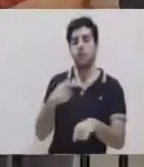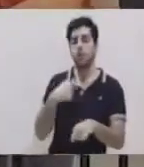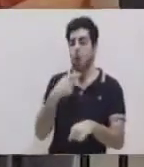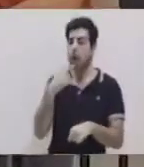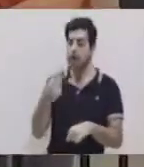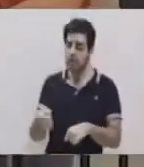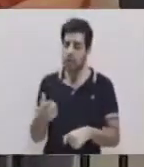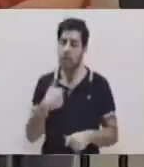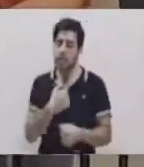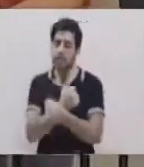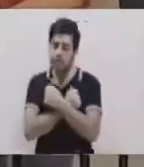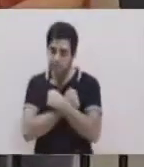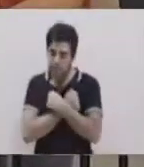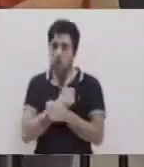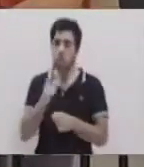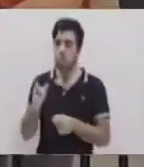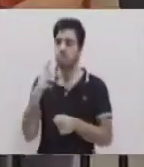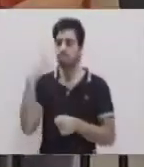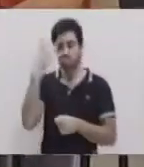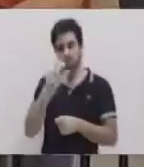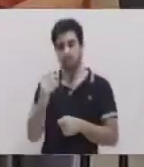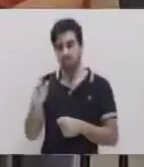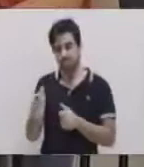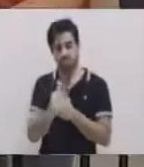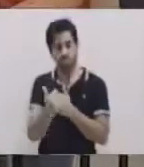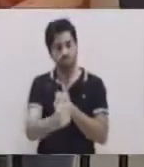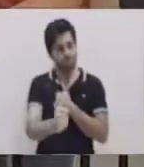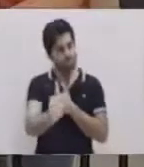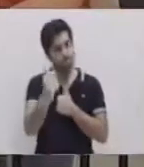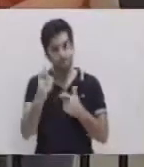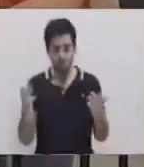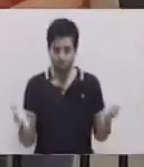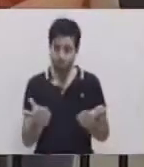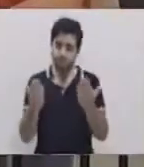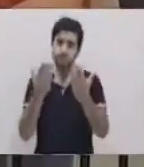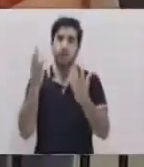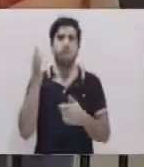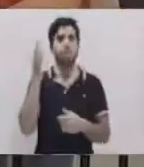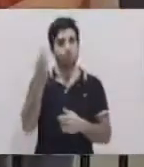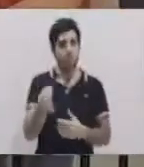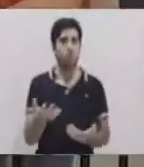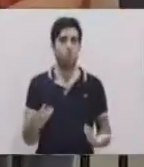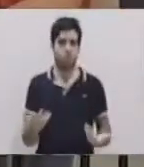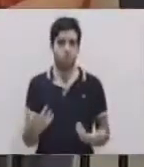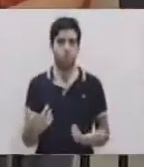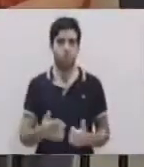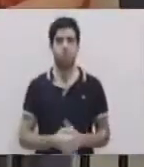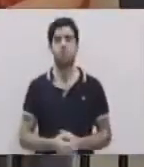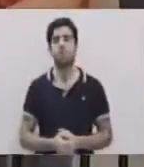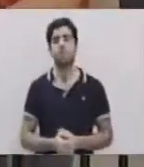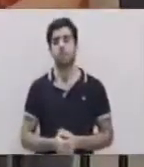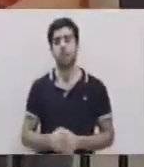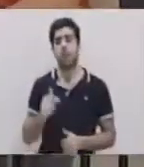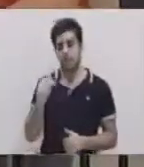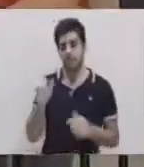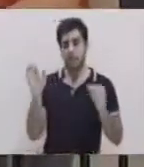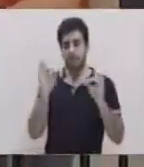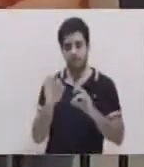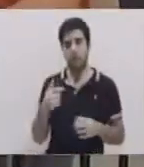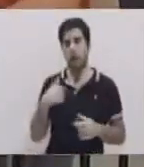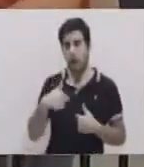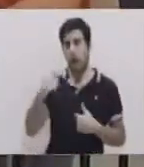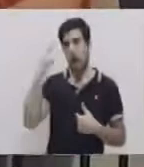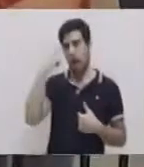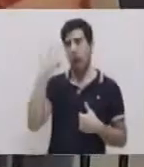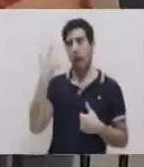lo grandioso que eres, hacia dónde vas y lo exitoso que eres tú. Totalmente, y es que me quedo con lo que usted mencionaba